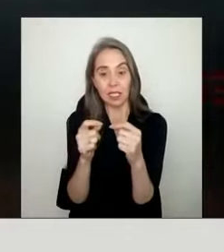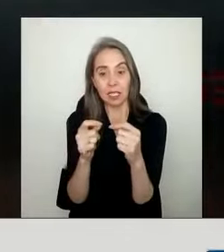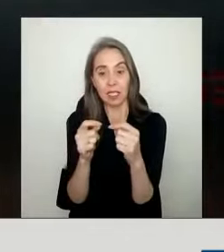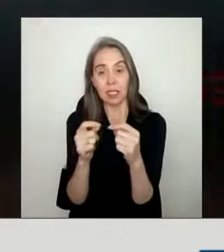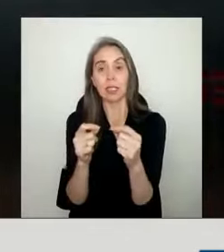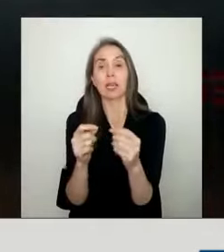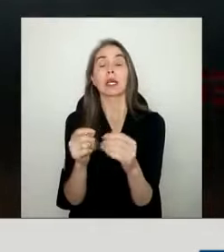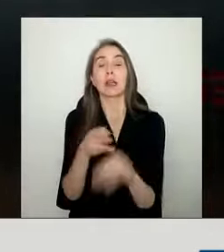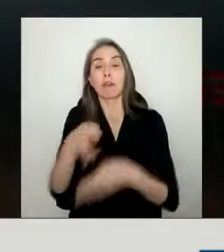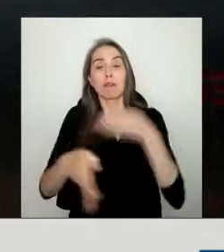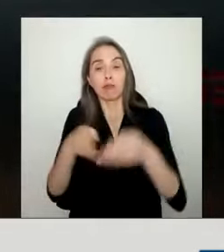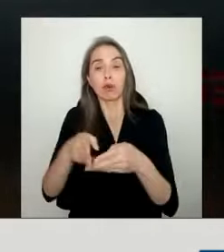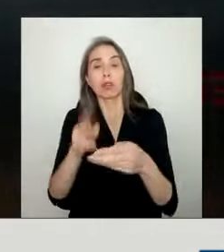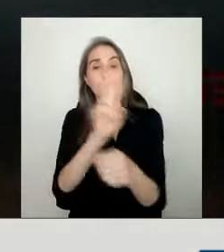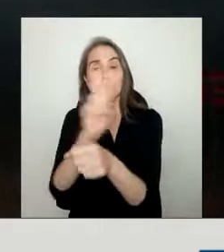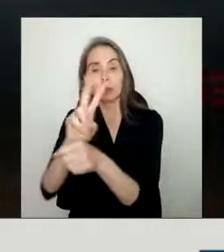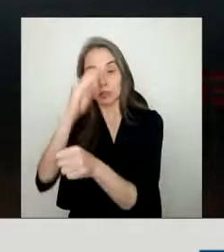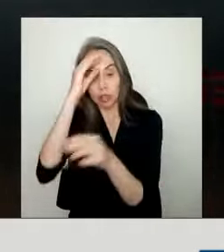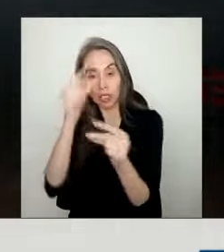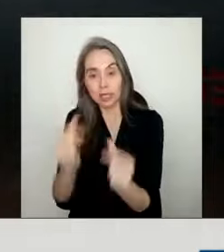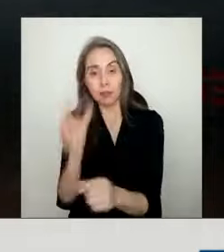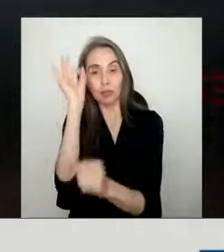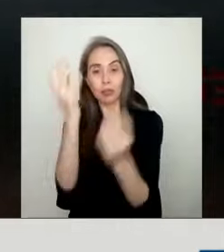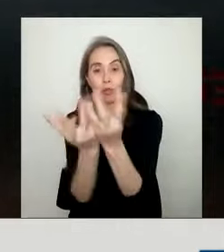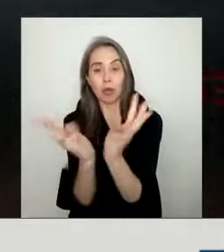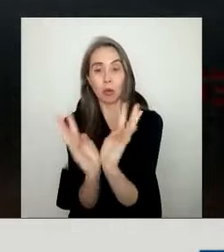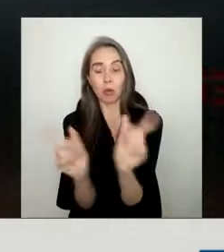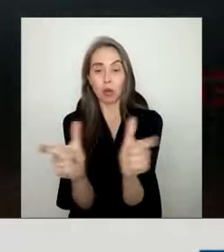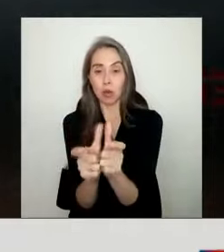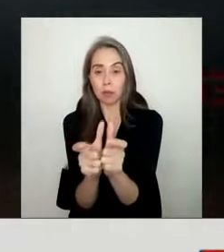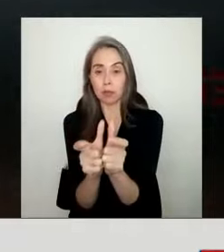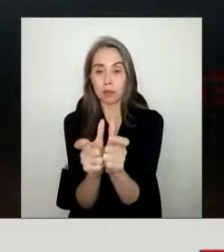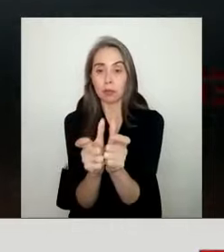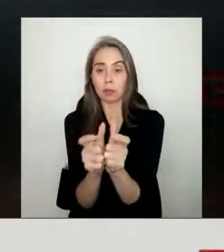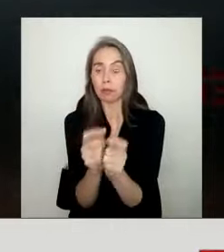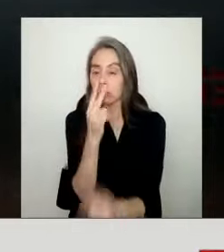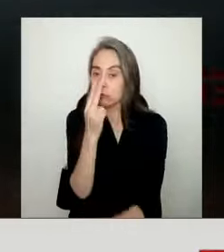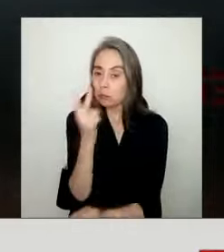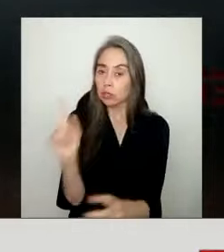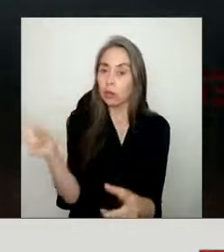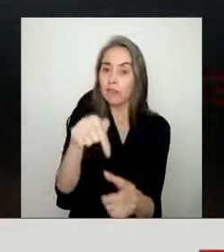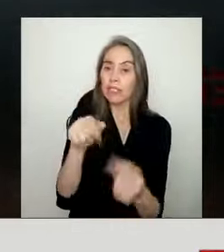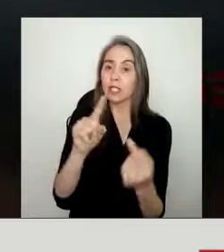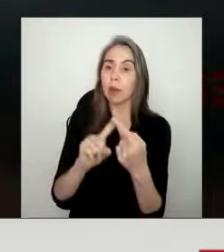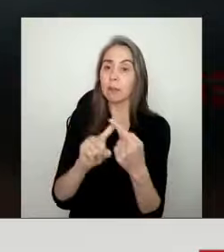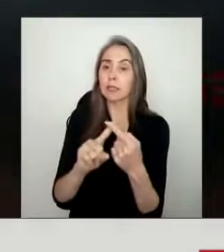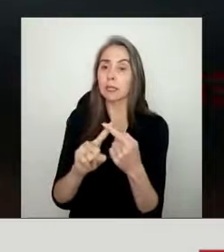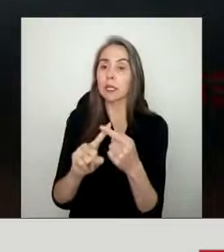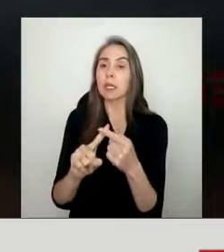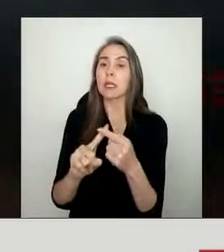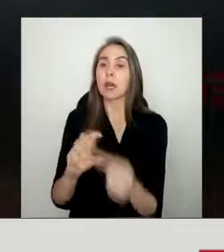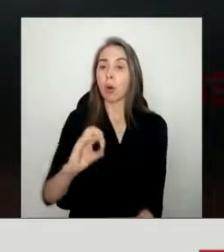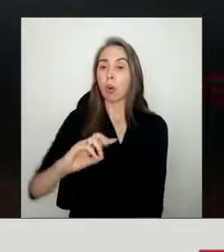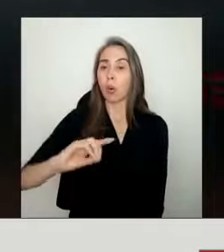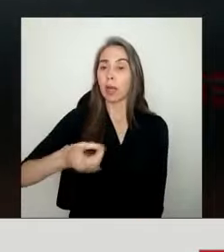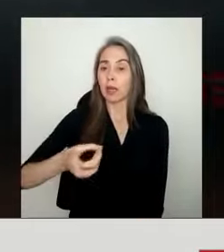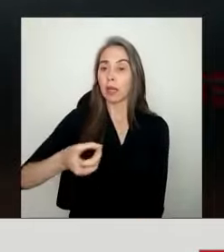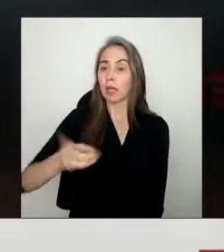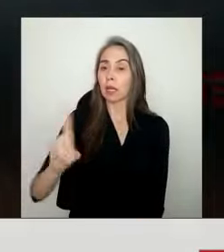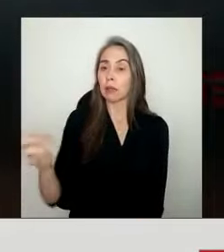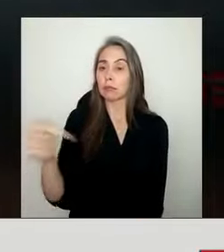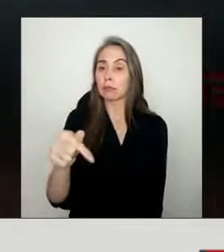y otros expertos eh No se vio la participación de las organizaciones de la sociedad civil que hayan tenido la